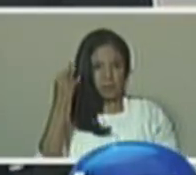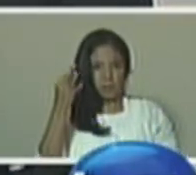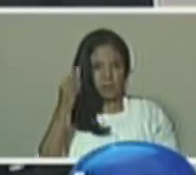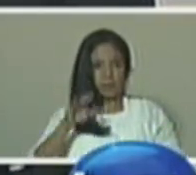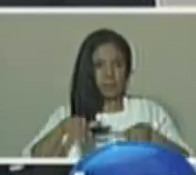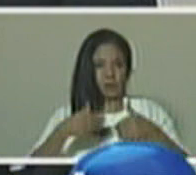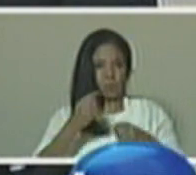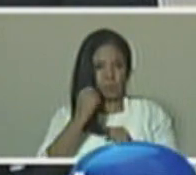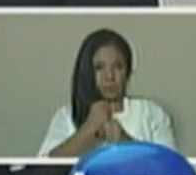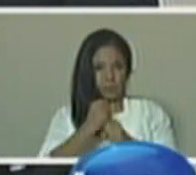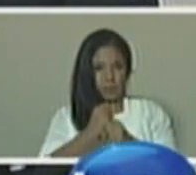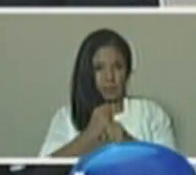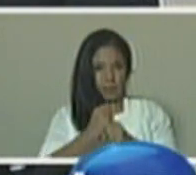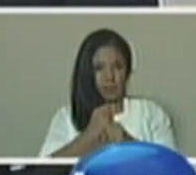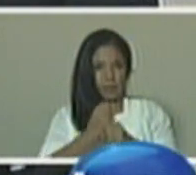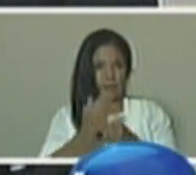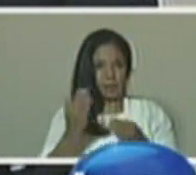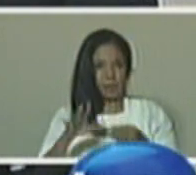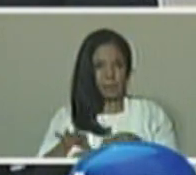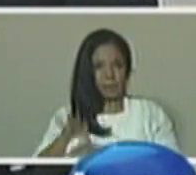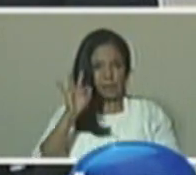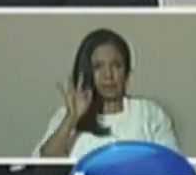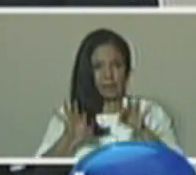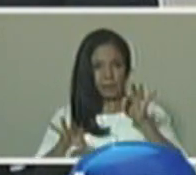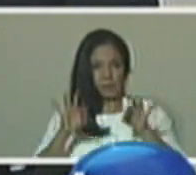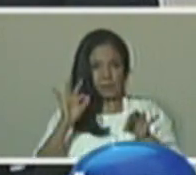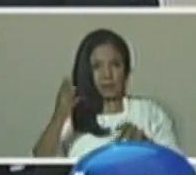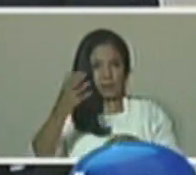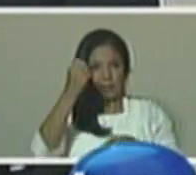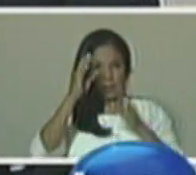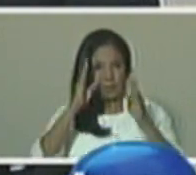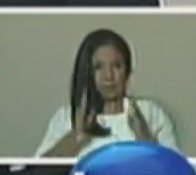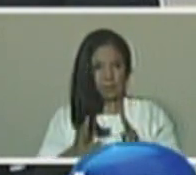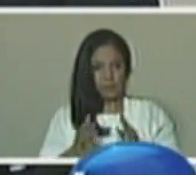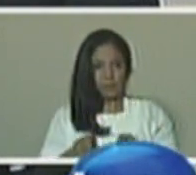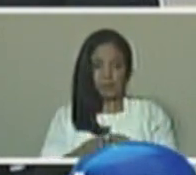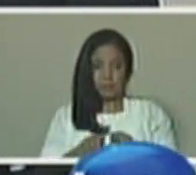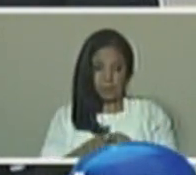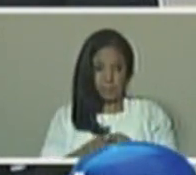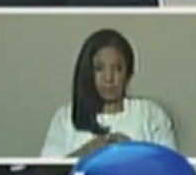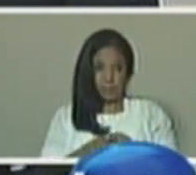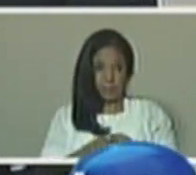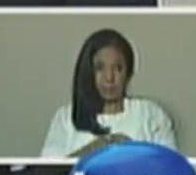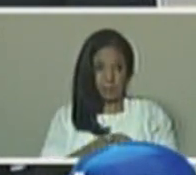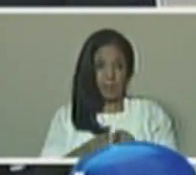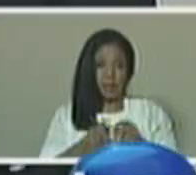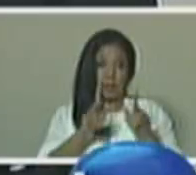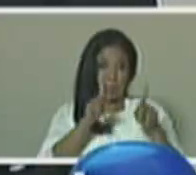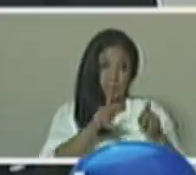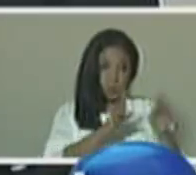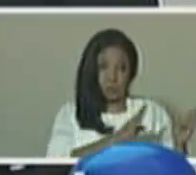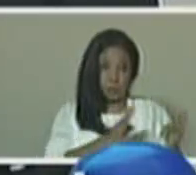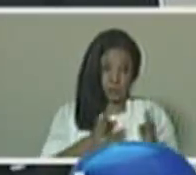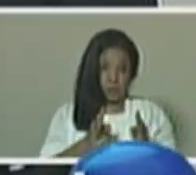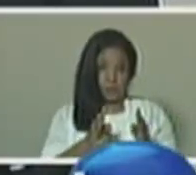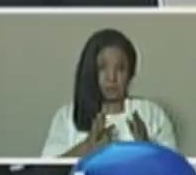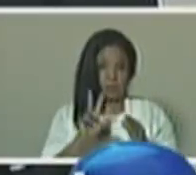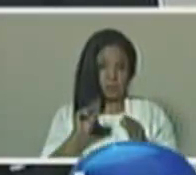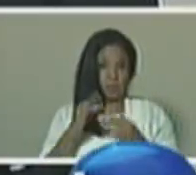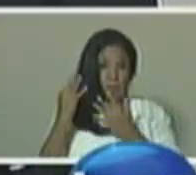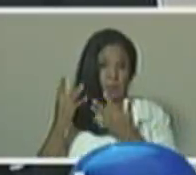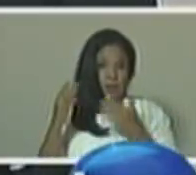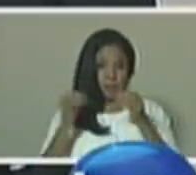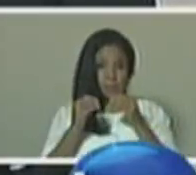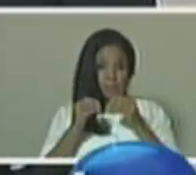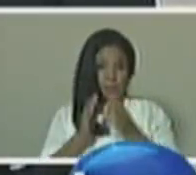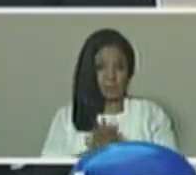procedido. En la sumatoria son instrucciones también de los organizadores del programa, así es que yo no quiero hacerlo esperar más. Vamos